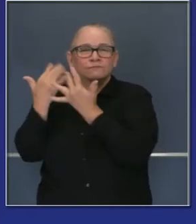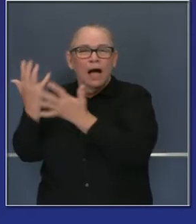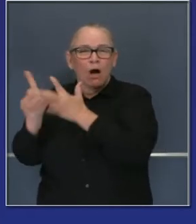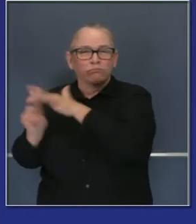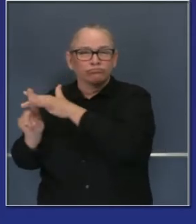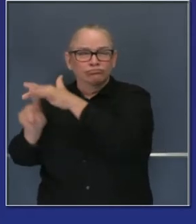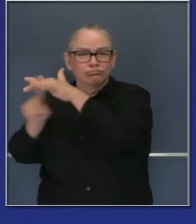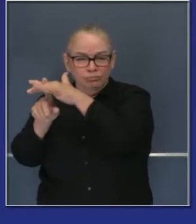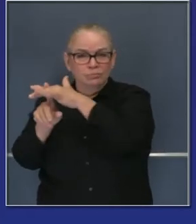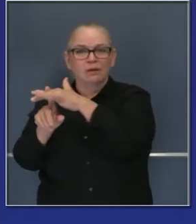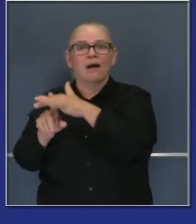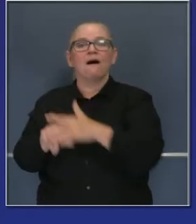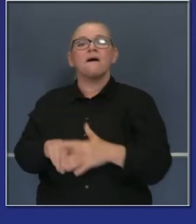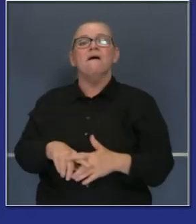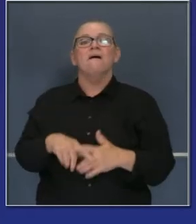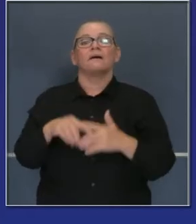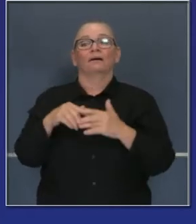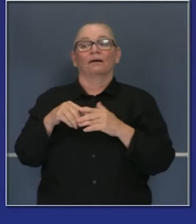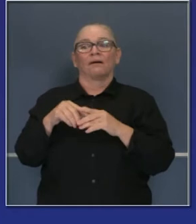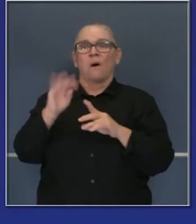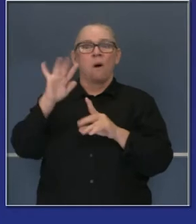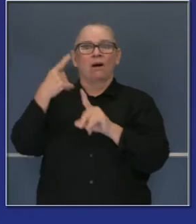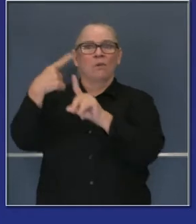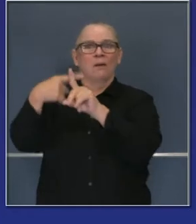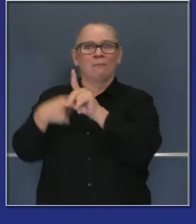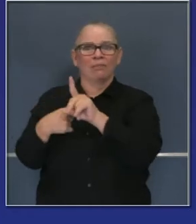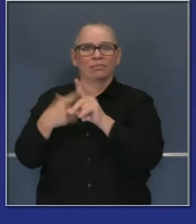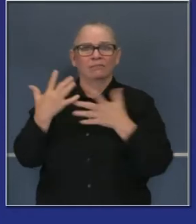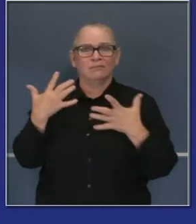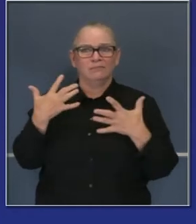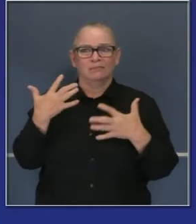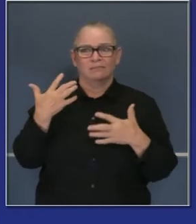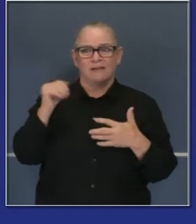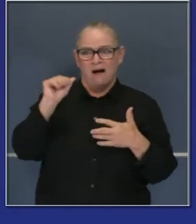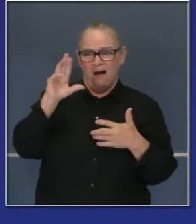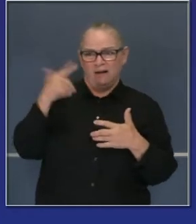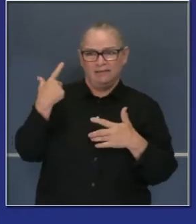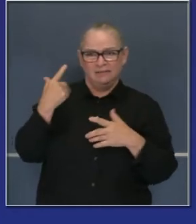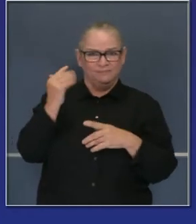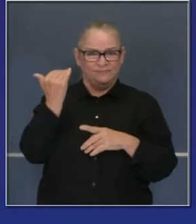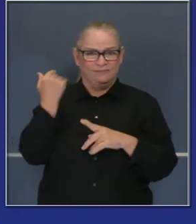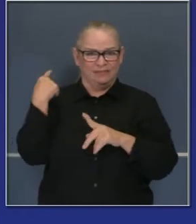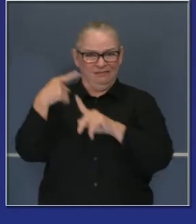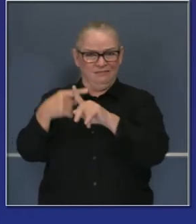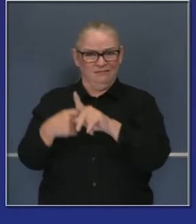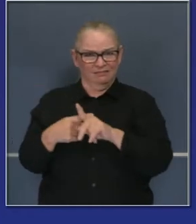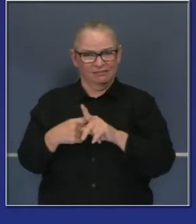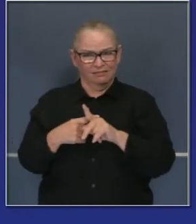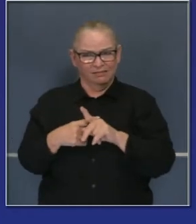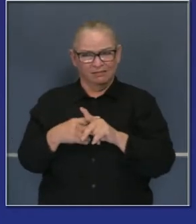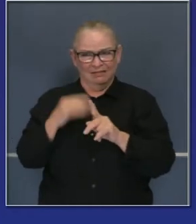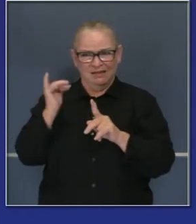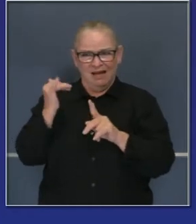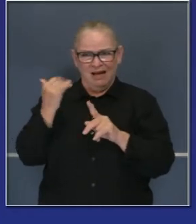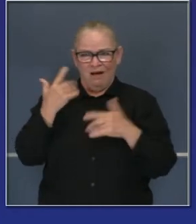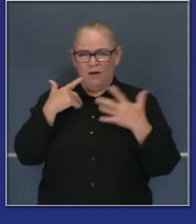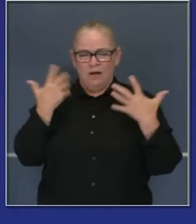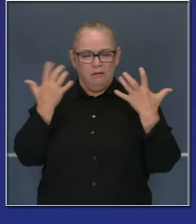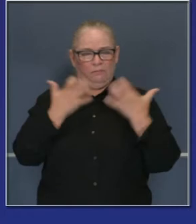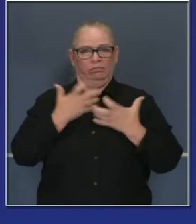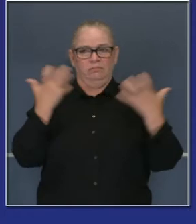recuerdo que hace un mes nosotros empezamos a experimentar los